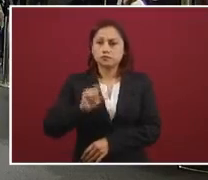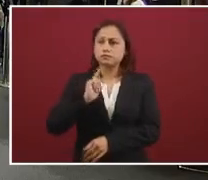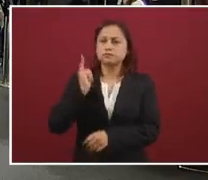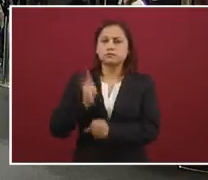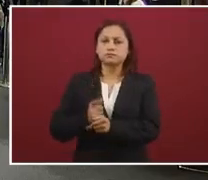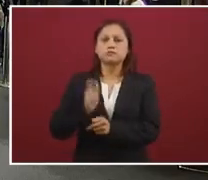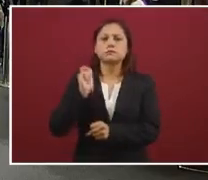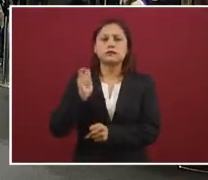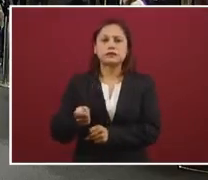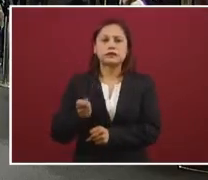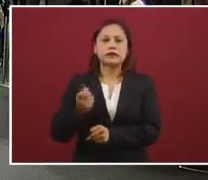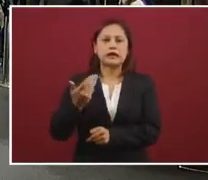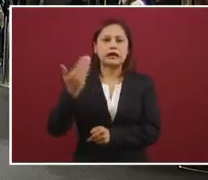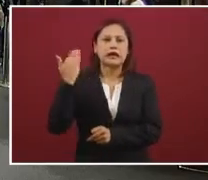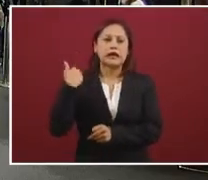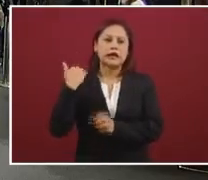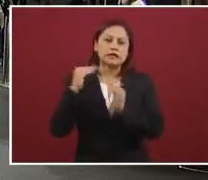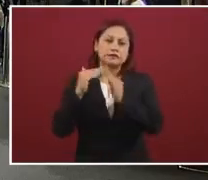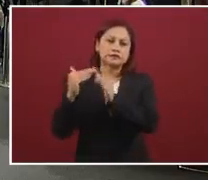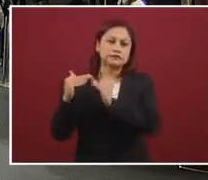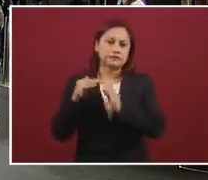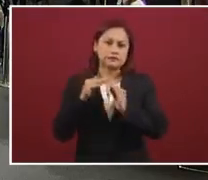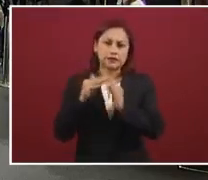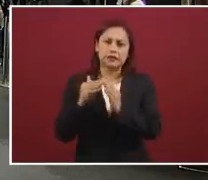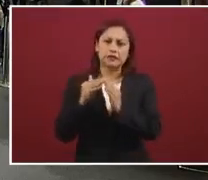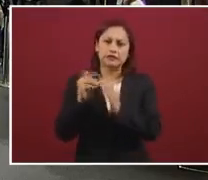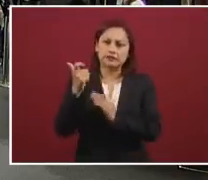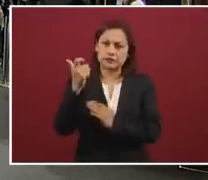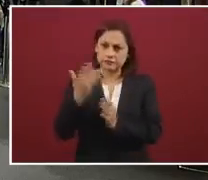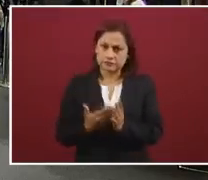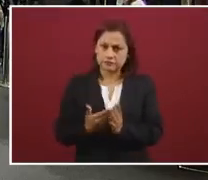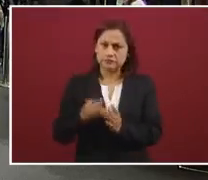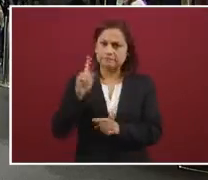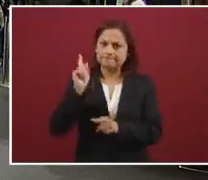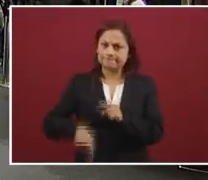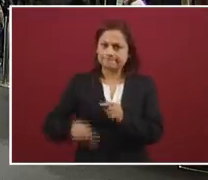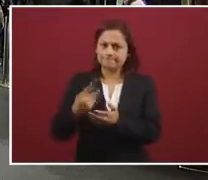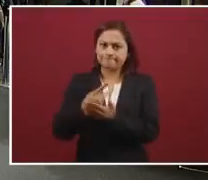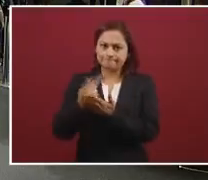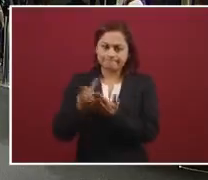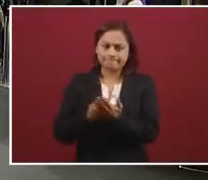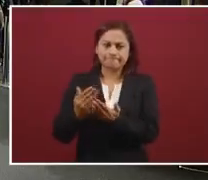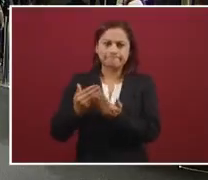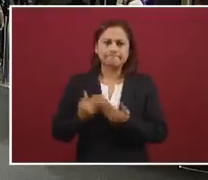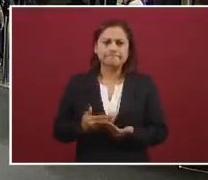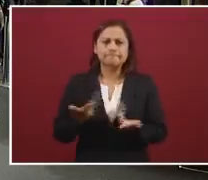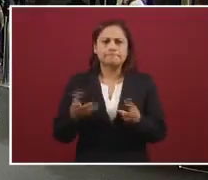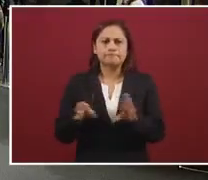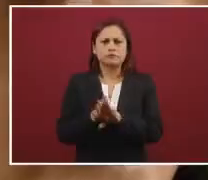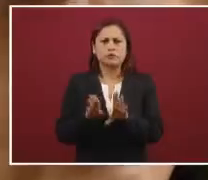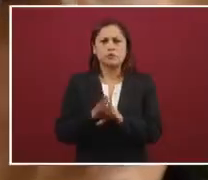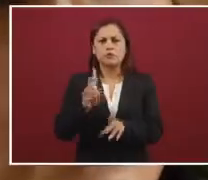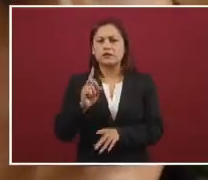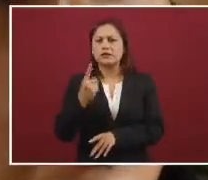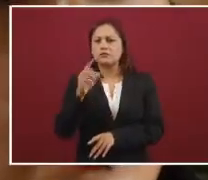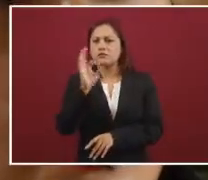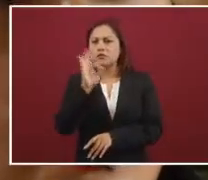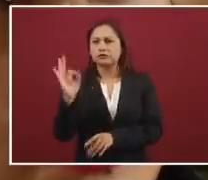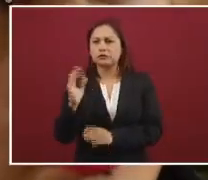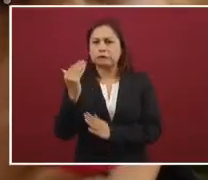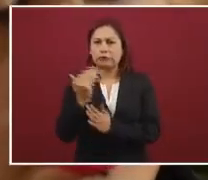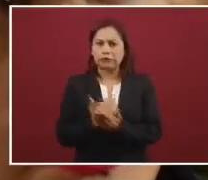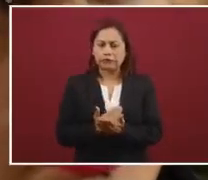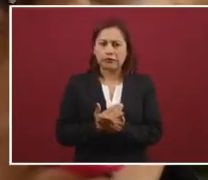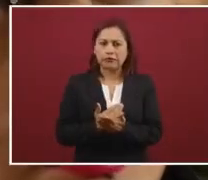el estímulo para vivienda de bajo costo, esto ha repercutido en que ha caído esta demanda en un 31%,